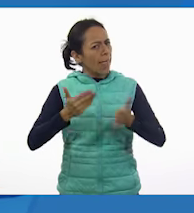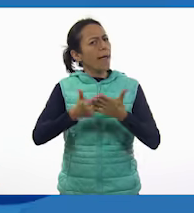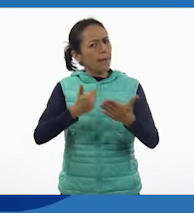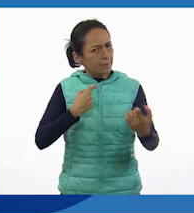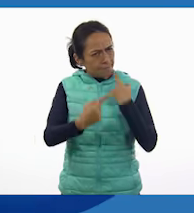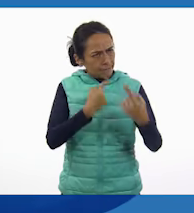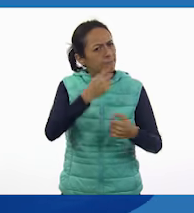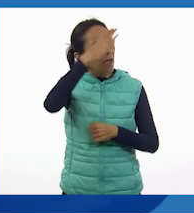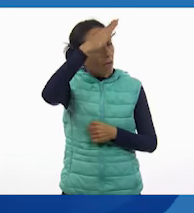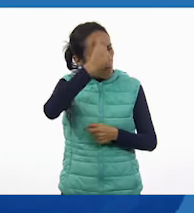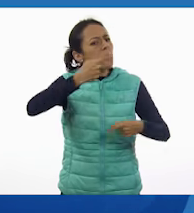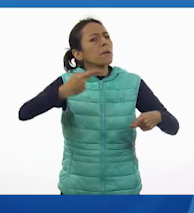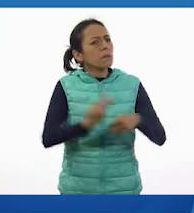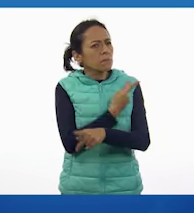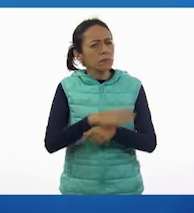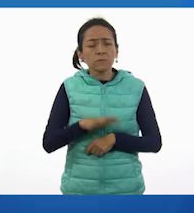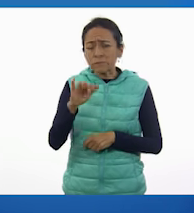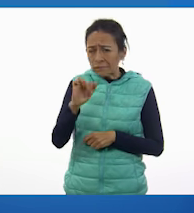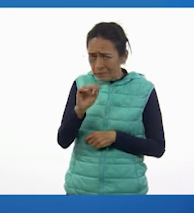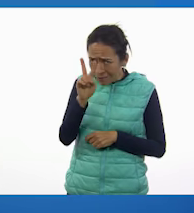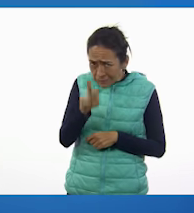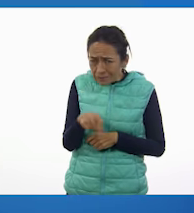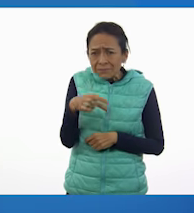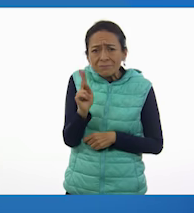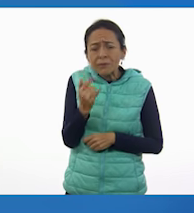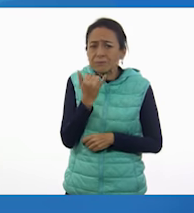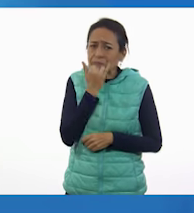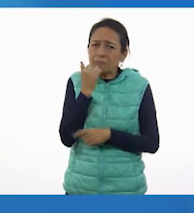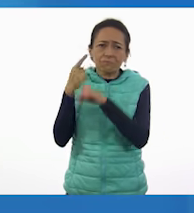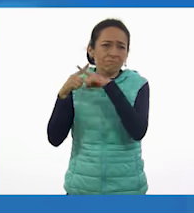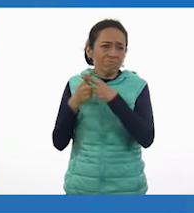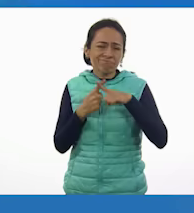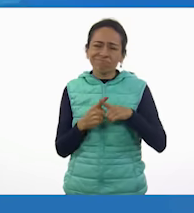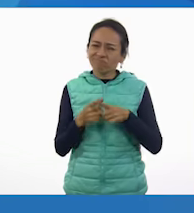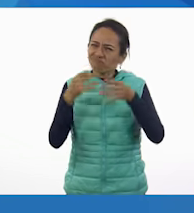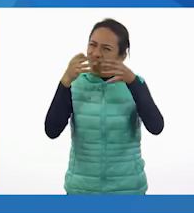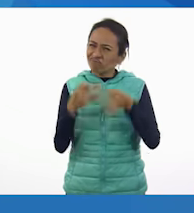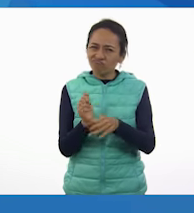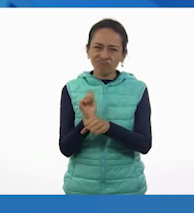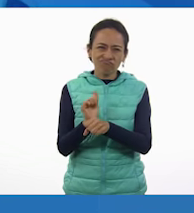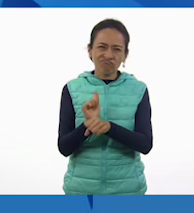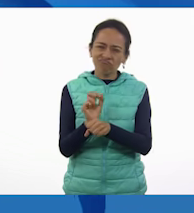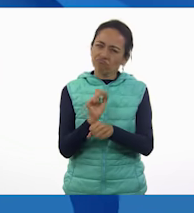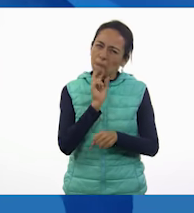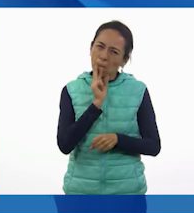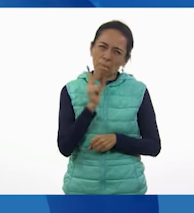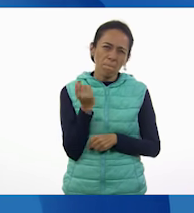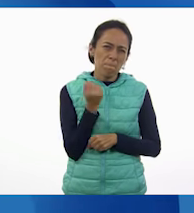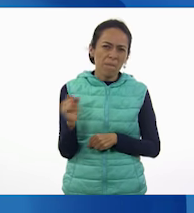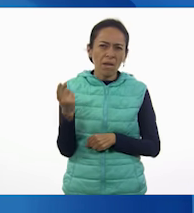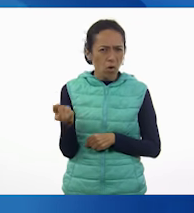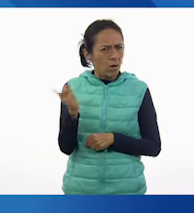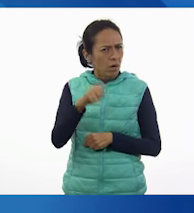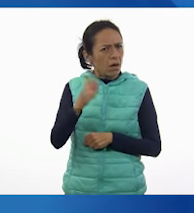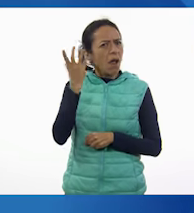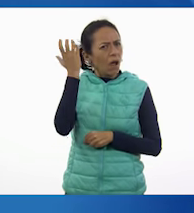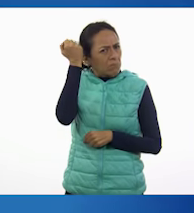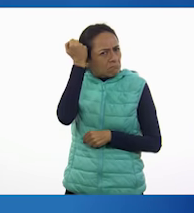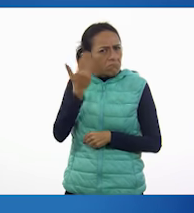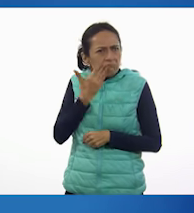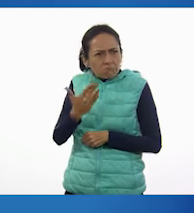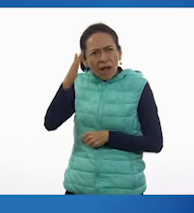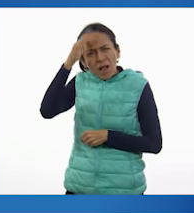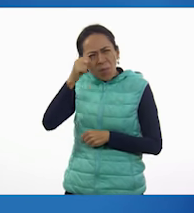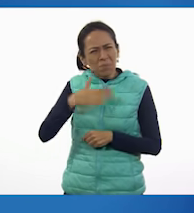actúa mucho mejor, Cristina. ¿Qué? Hasta Nadia estuvo de acuerdo. Pero ¿cómo va a actuar mejor? ¿Qué no ves que es una